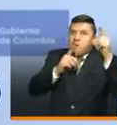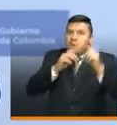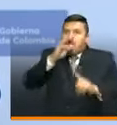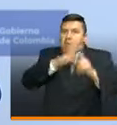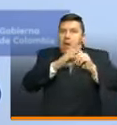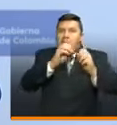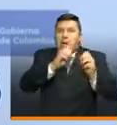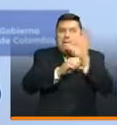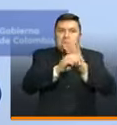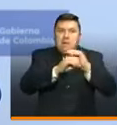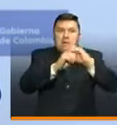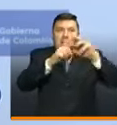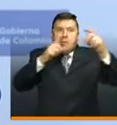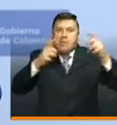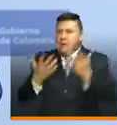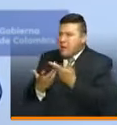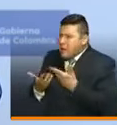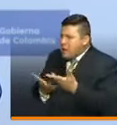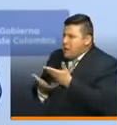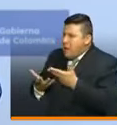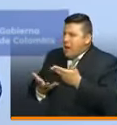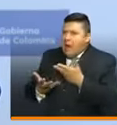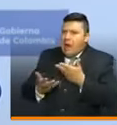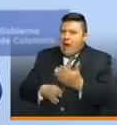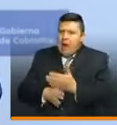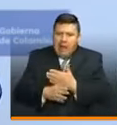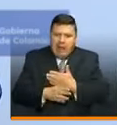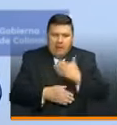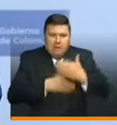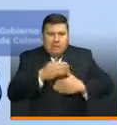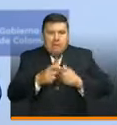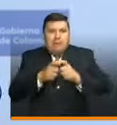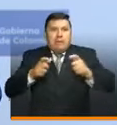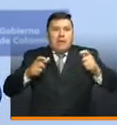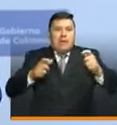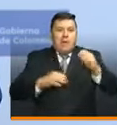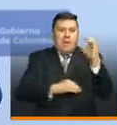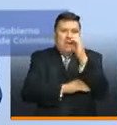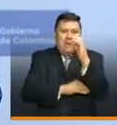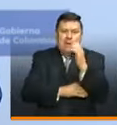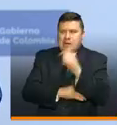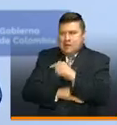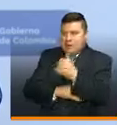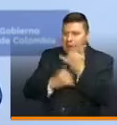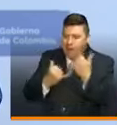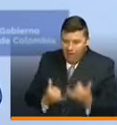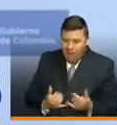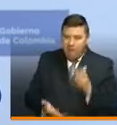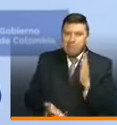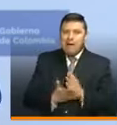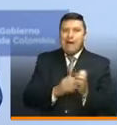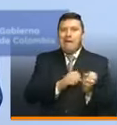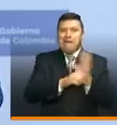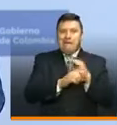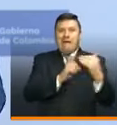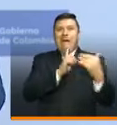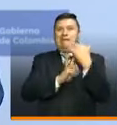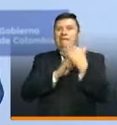las probabilidades de que esto se fuera, pues que fuera avanzando y fuera como terminó siendo una pandemia que pone en